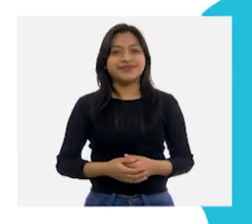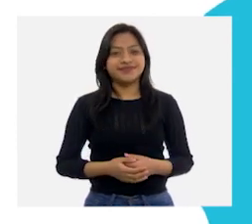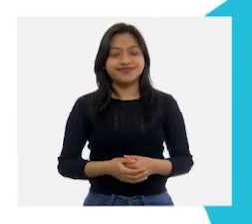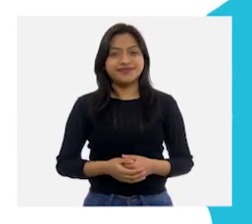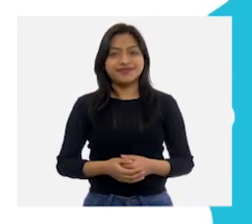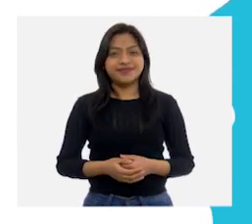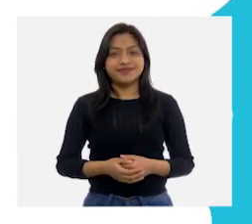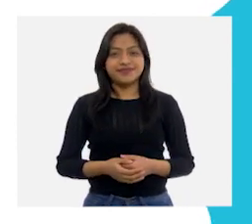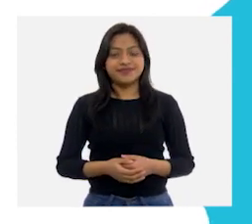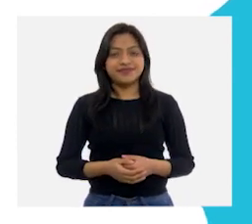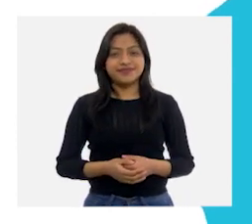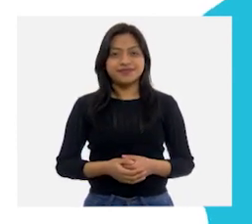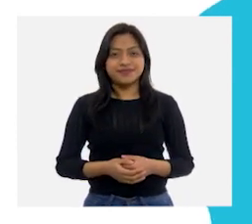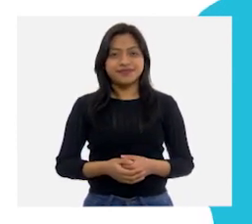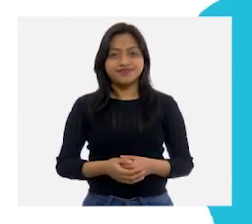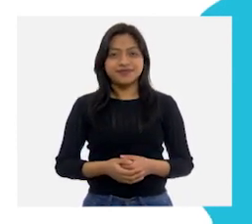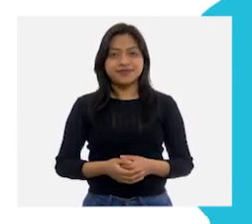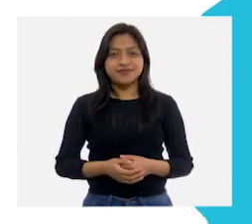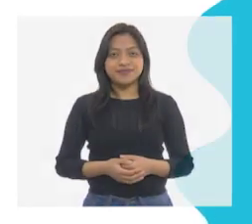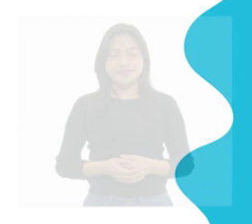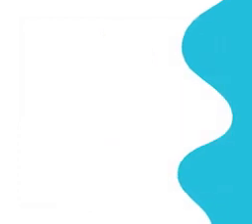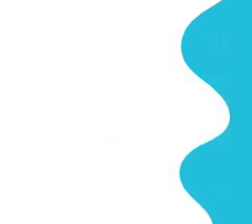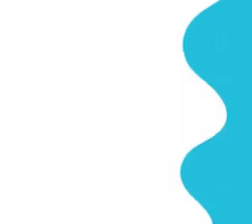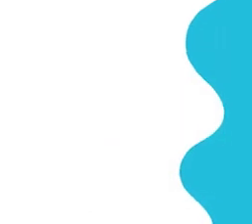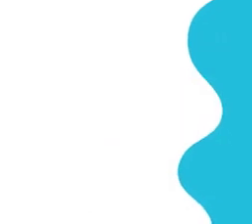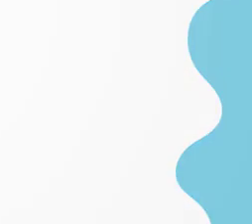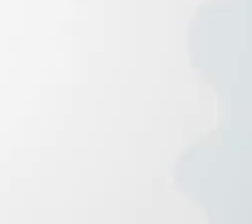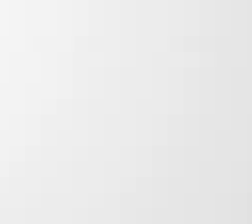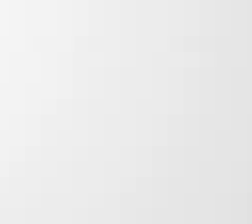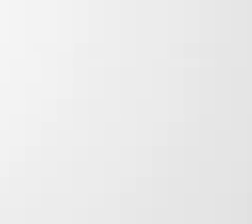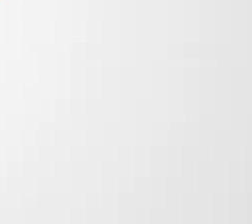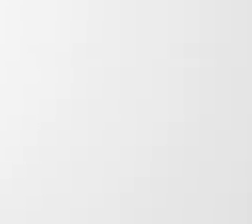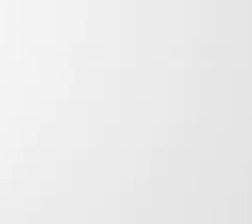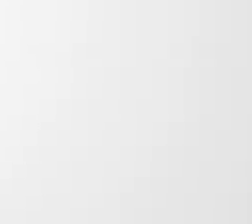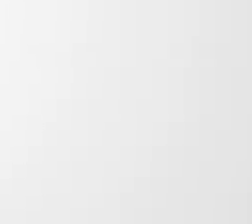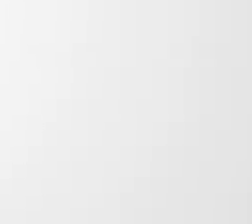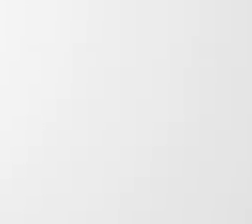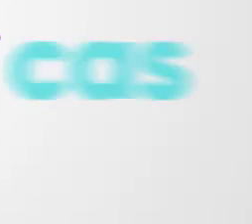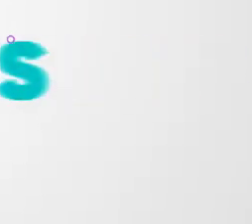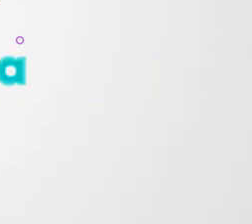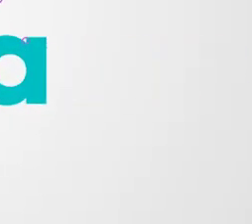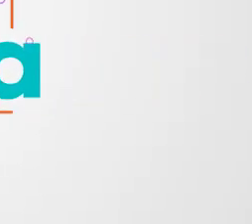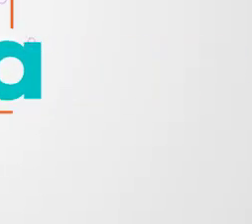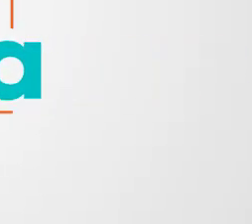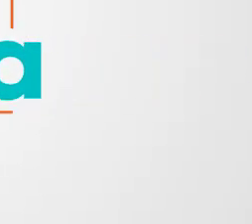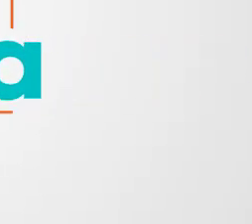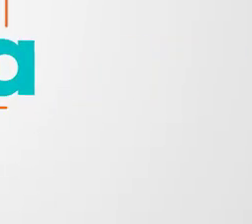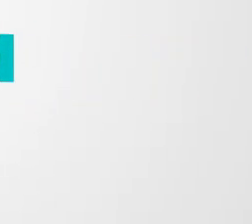aprendeencasa.cep.gob.mx.